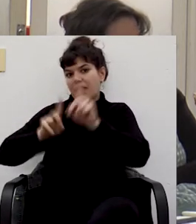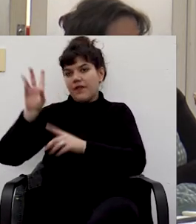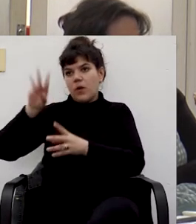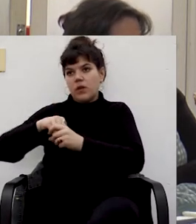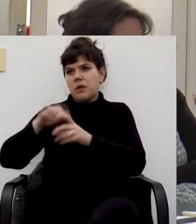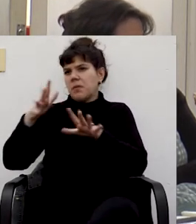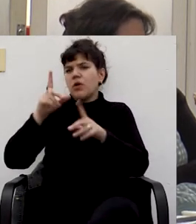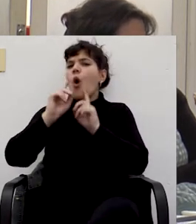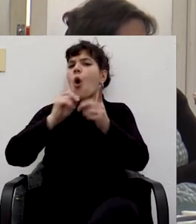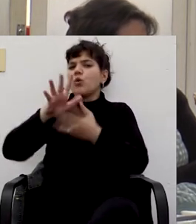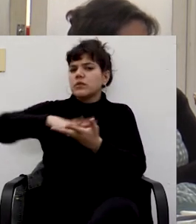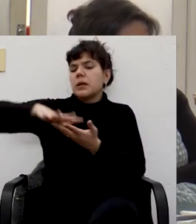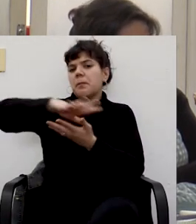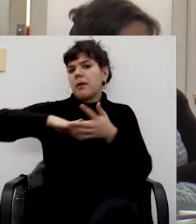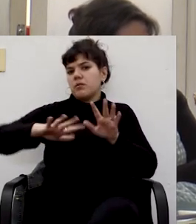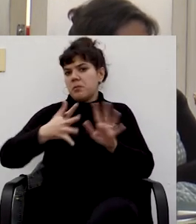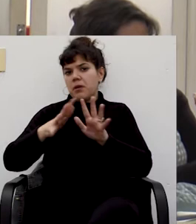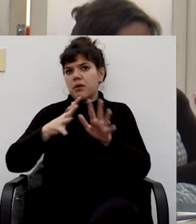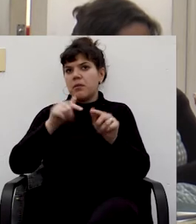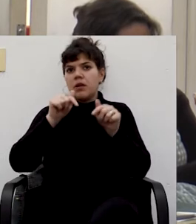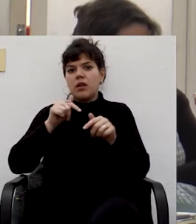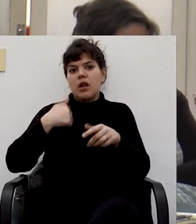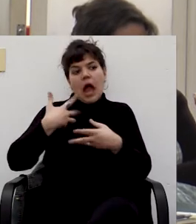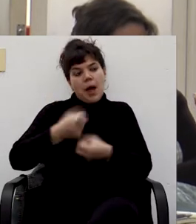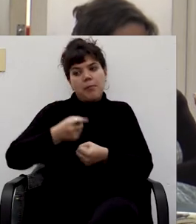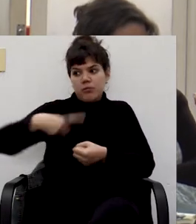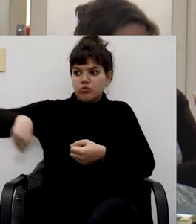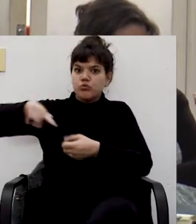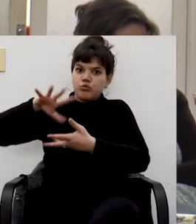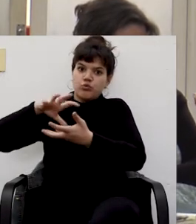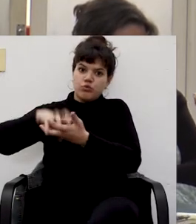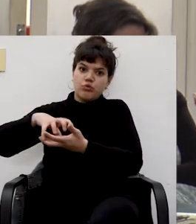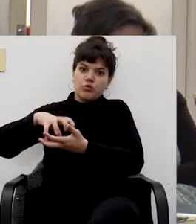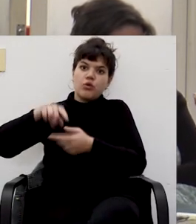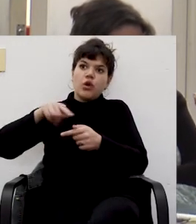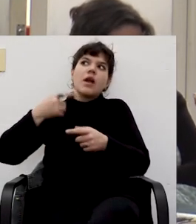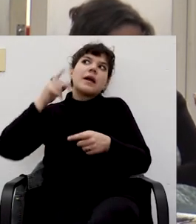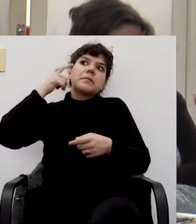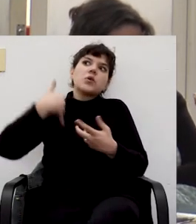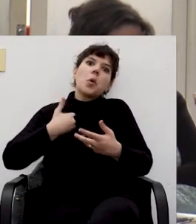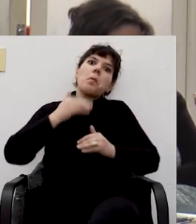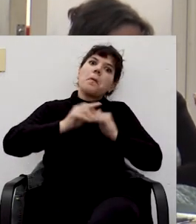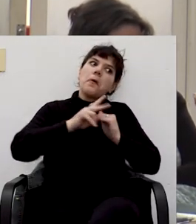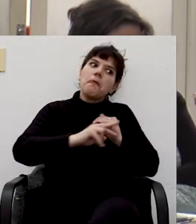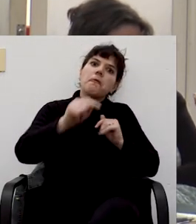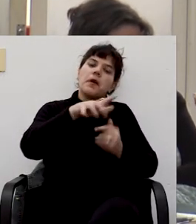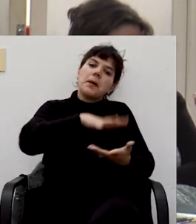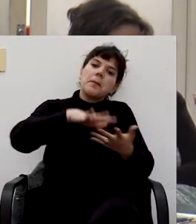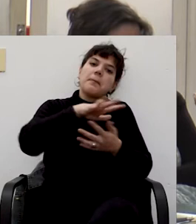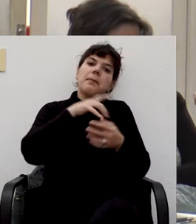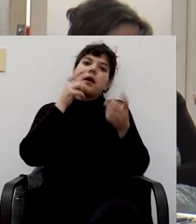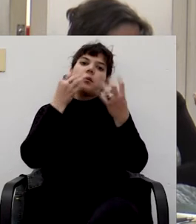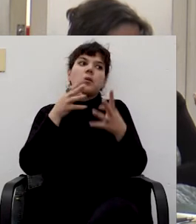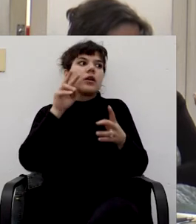11 espacios, algo así, con el apoyo desde la centralidad. Bueno, pensar cómo se sostienen esos espacios, distintas facultades buscan